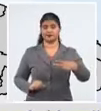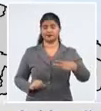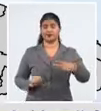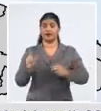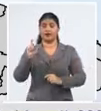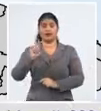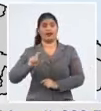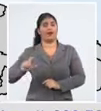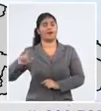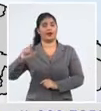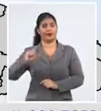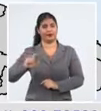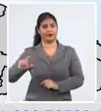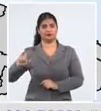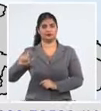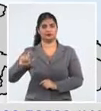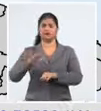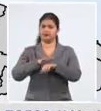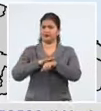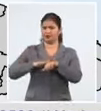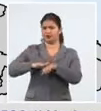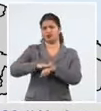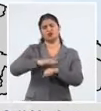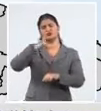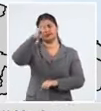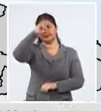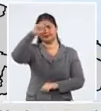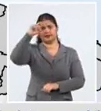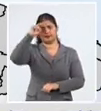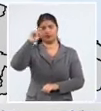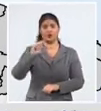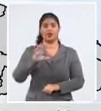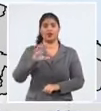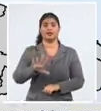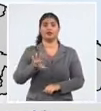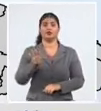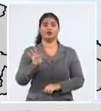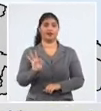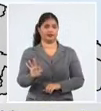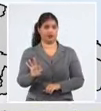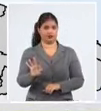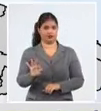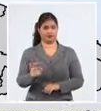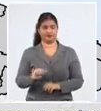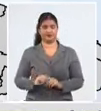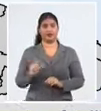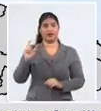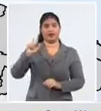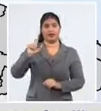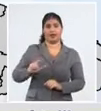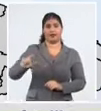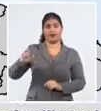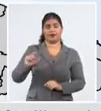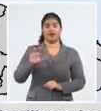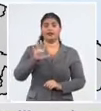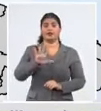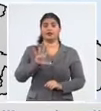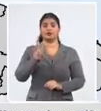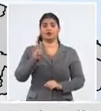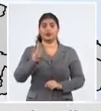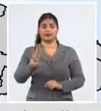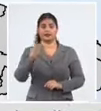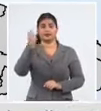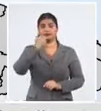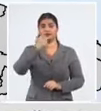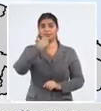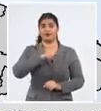Camagüey, de Santi Espíritu, 548, Camagüey 543, Ciego de Ávila